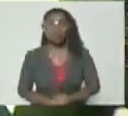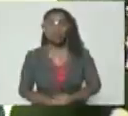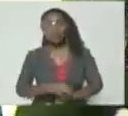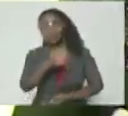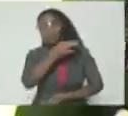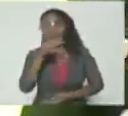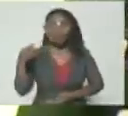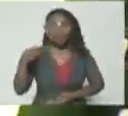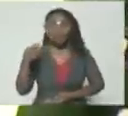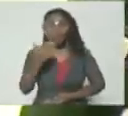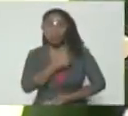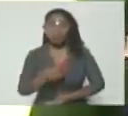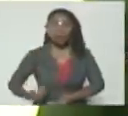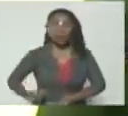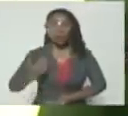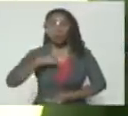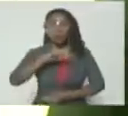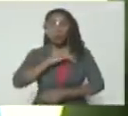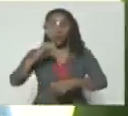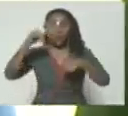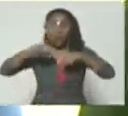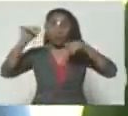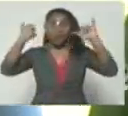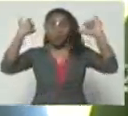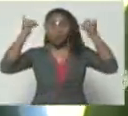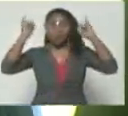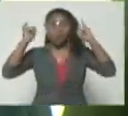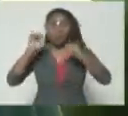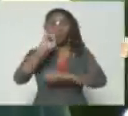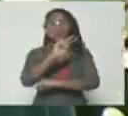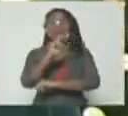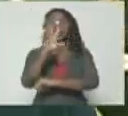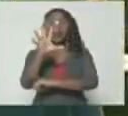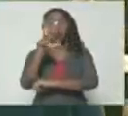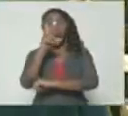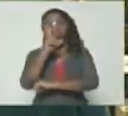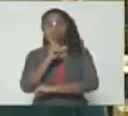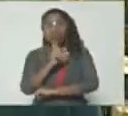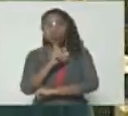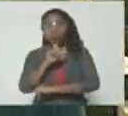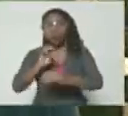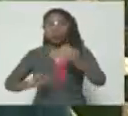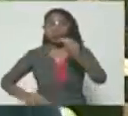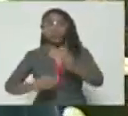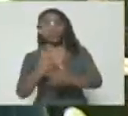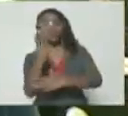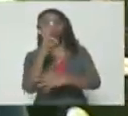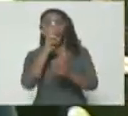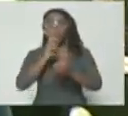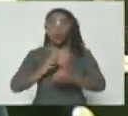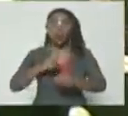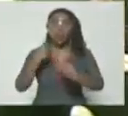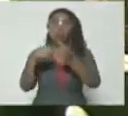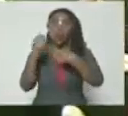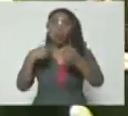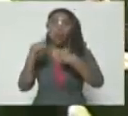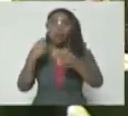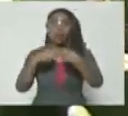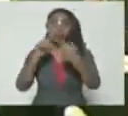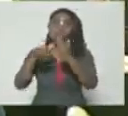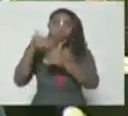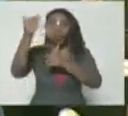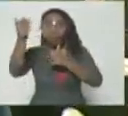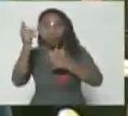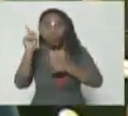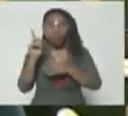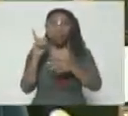presidente, estamos aquí conmemorando los 25 años de la fundación del Banco de Comercio Exterior, lo cual fue